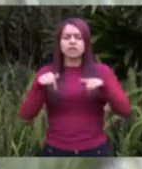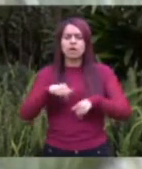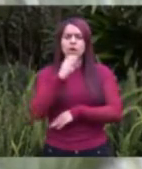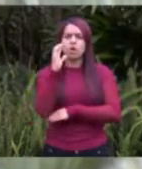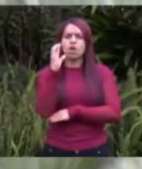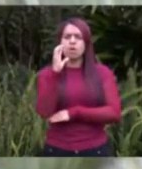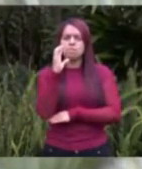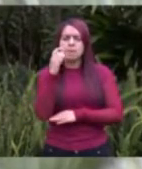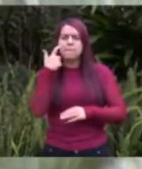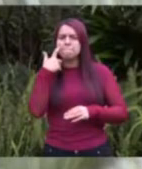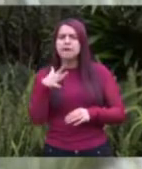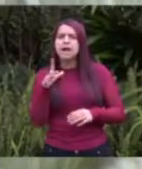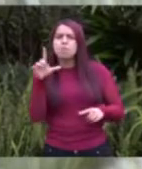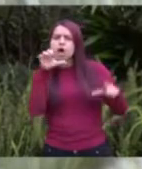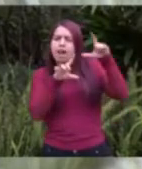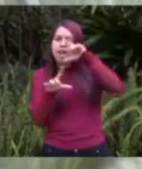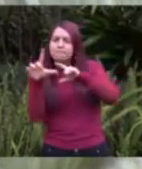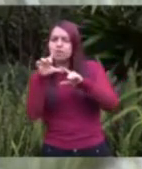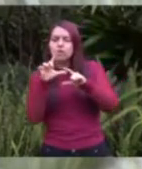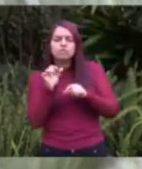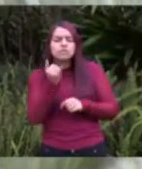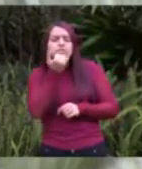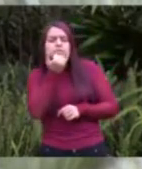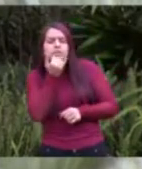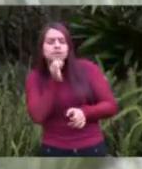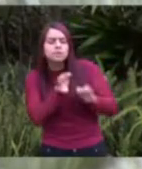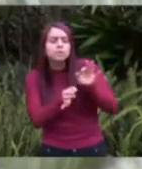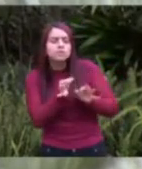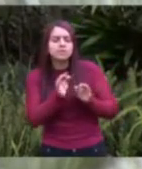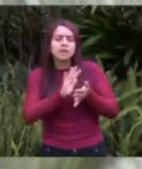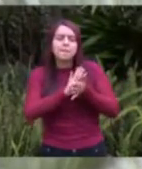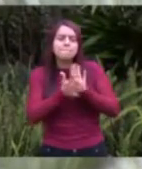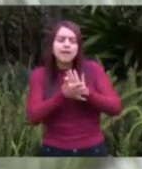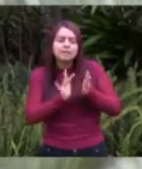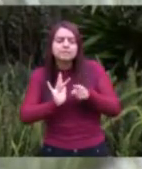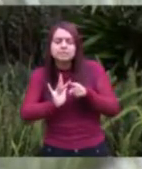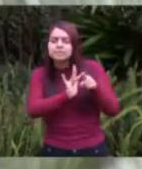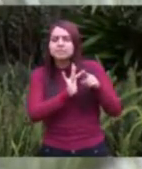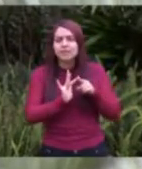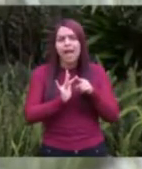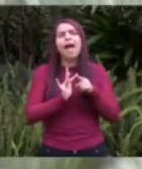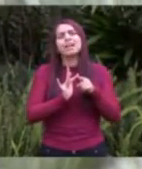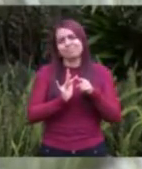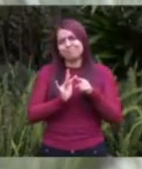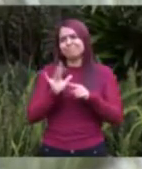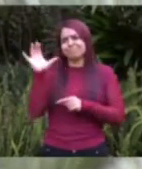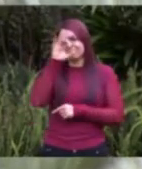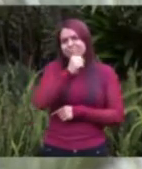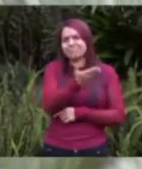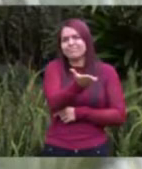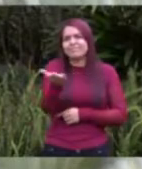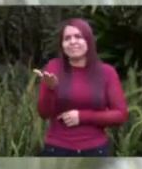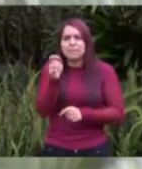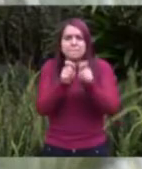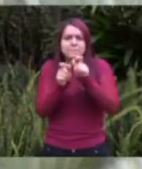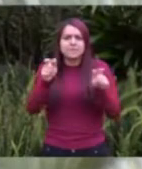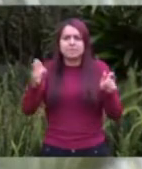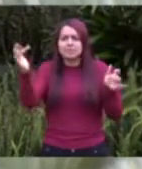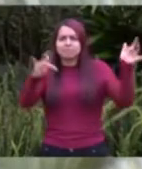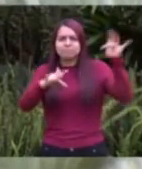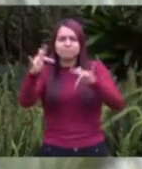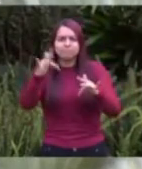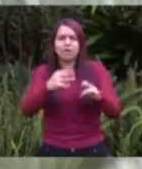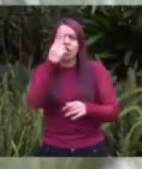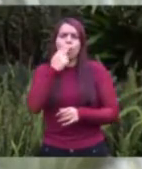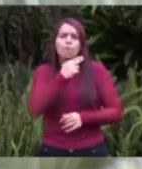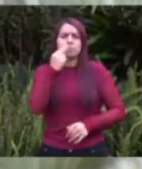de justicia, de paz, y esto se debe al compromiso de todos ustedes los aquí presentes. Hoy, a